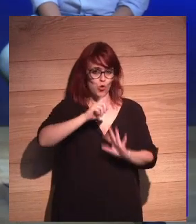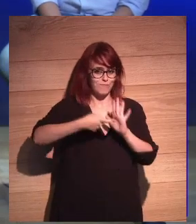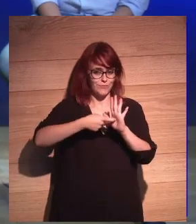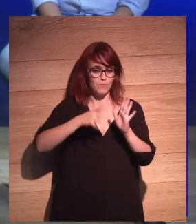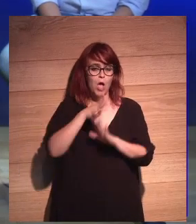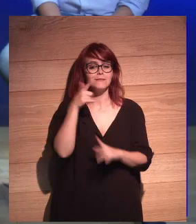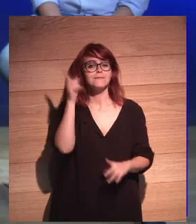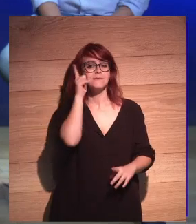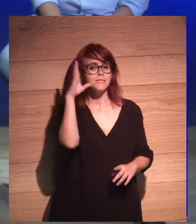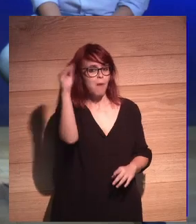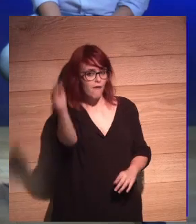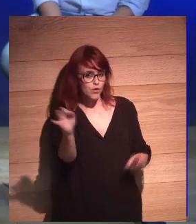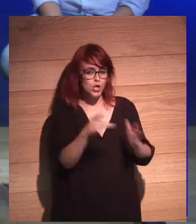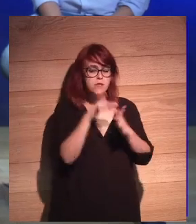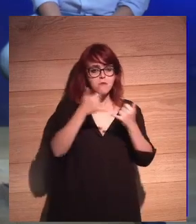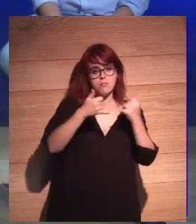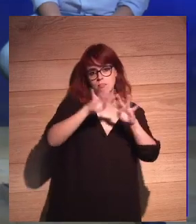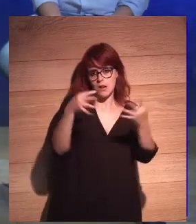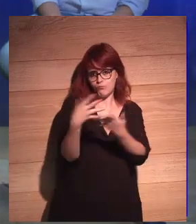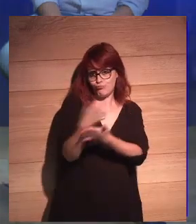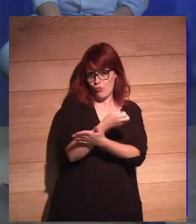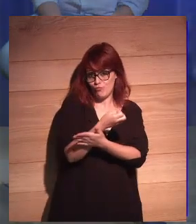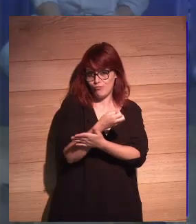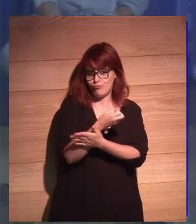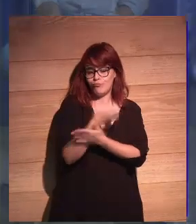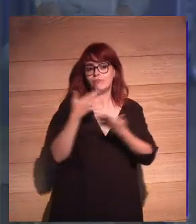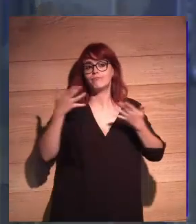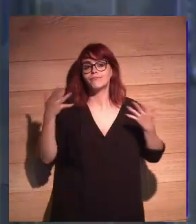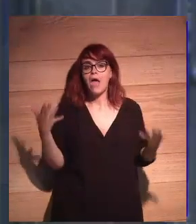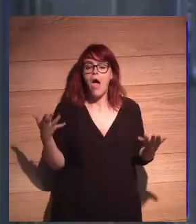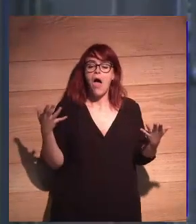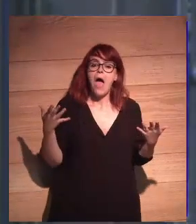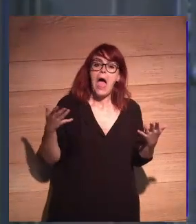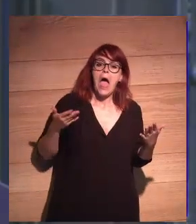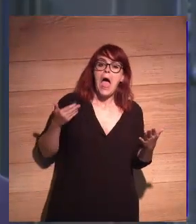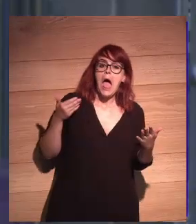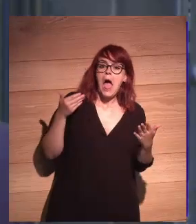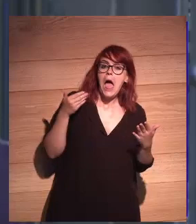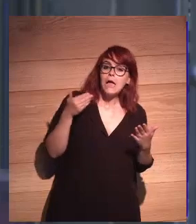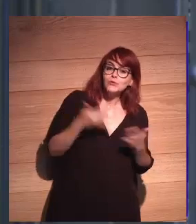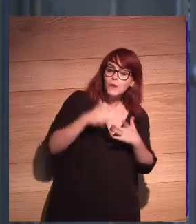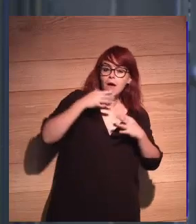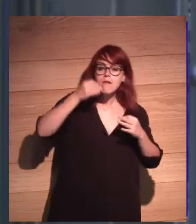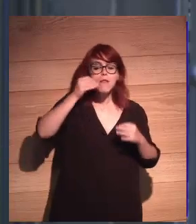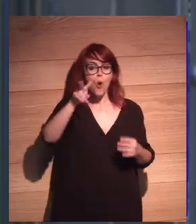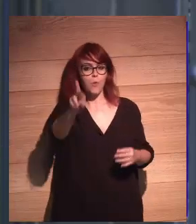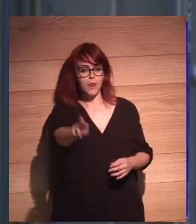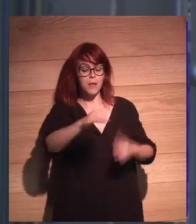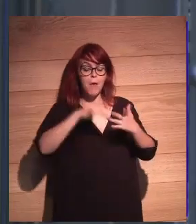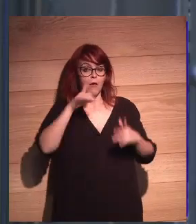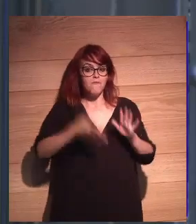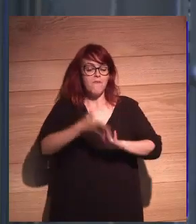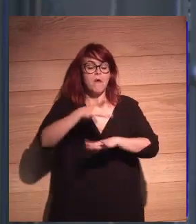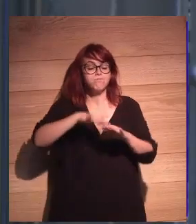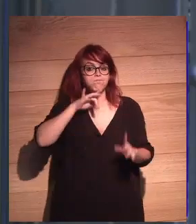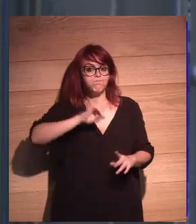los smartphones y conexiones y demás. Entonces, ¿hasta qué punto la realidad virtual les va a sorprender, o sea, les va